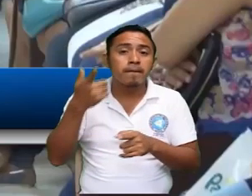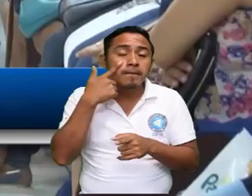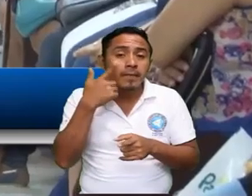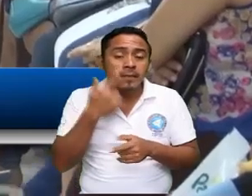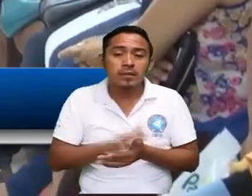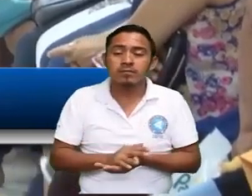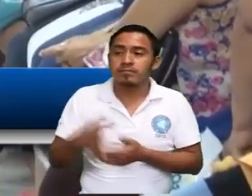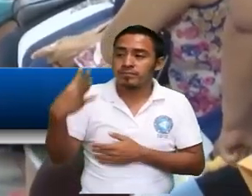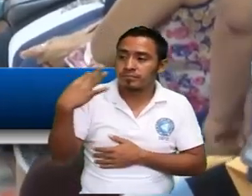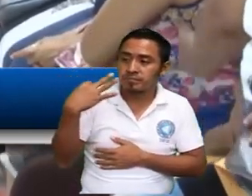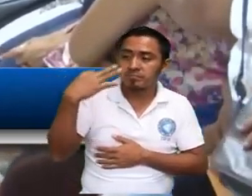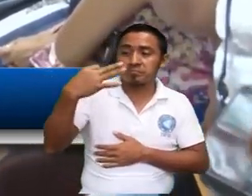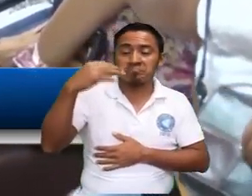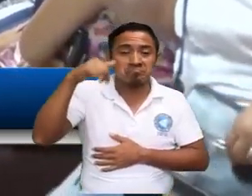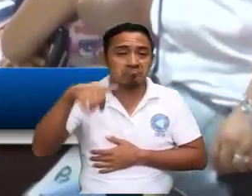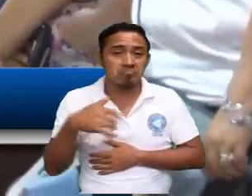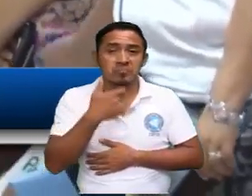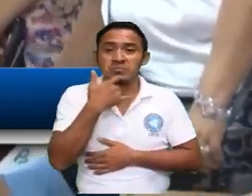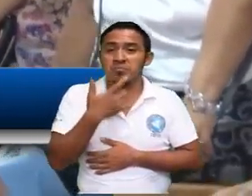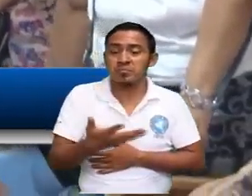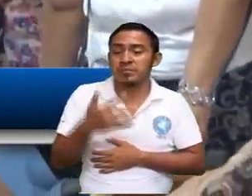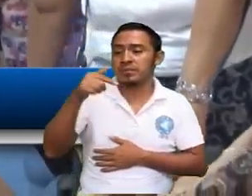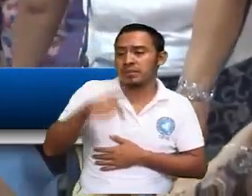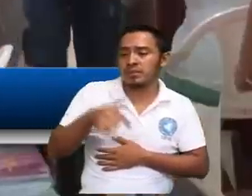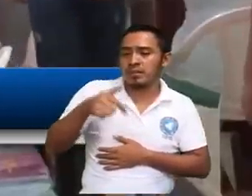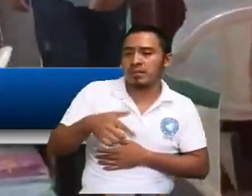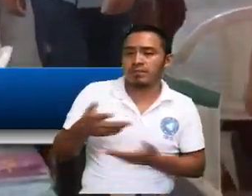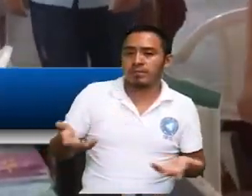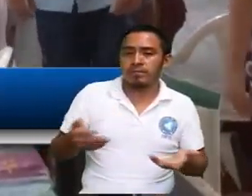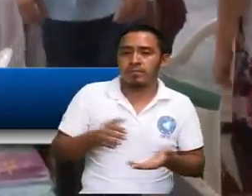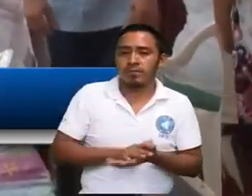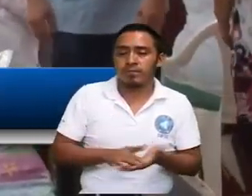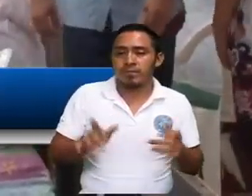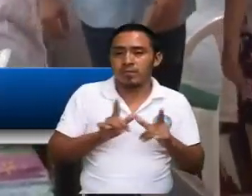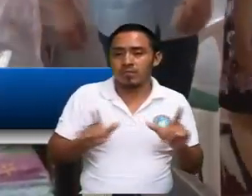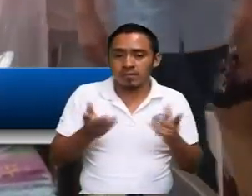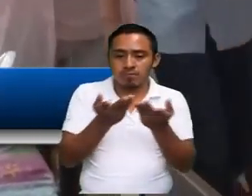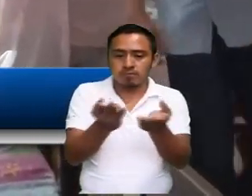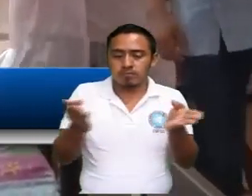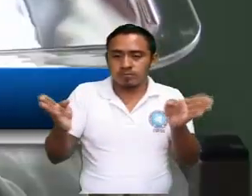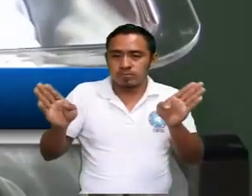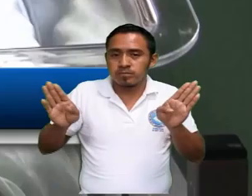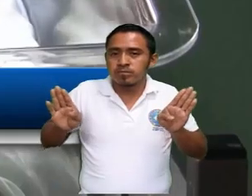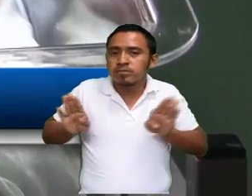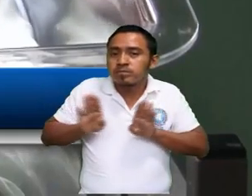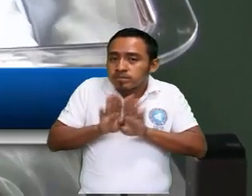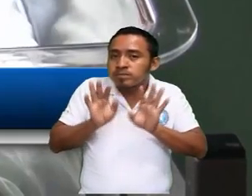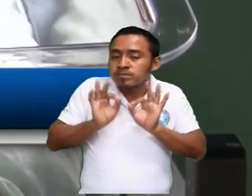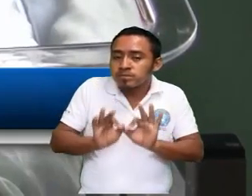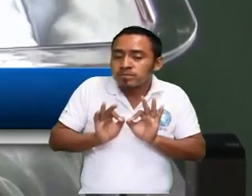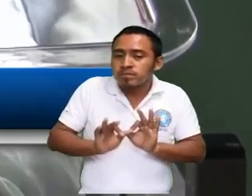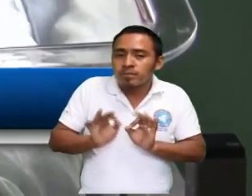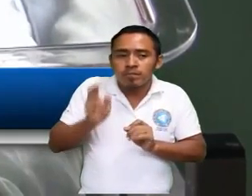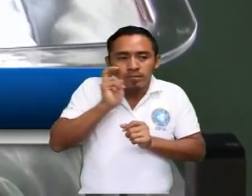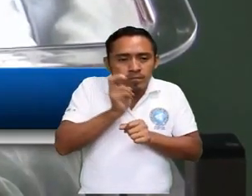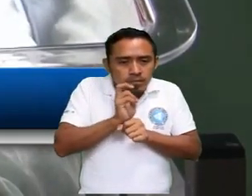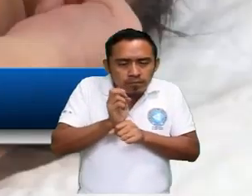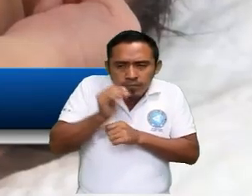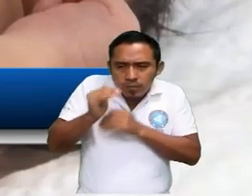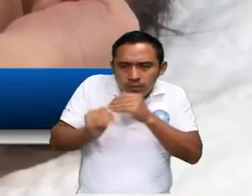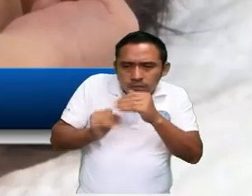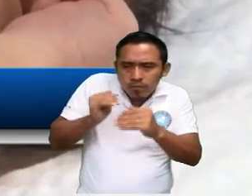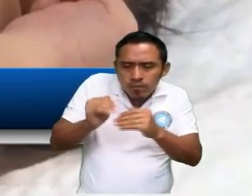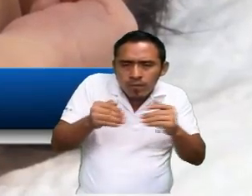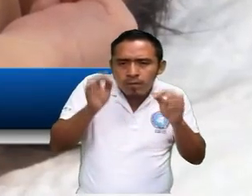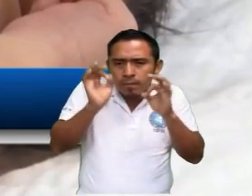nos escogieron a nosotros porque como éramos una área cerrada, la idea era que pudiéramos ver todos los pasos, ver